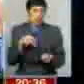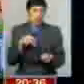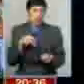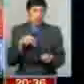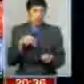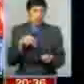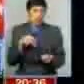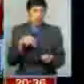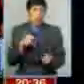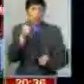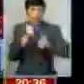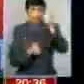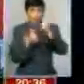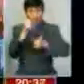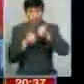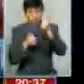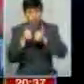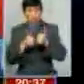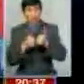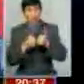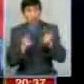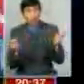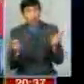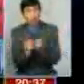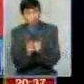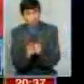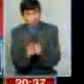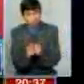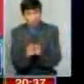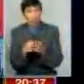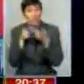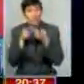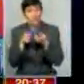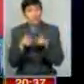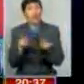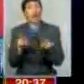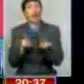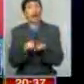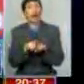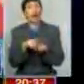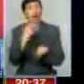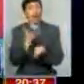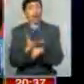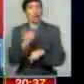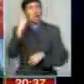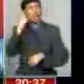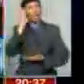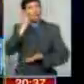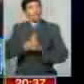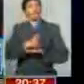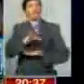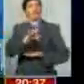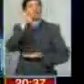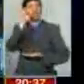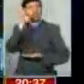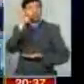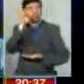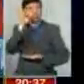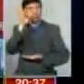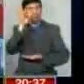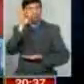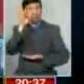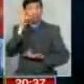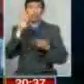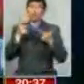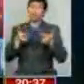de torneo tan corto te hace tomar decisiones en las cuales, por